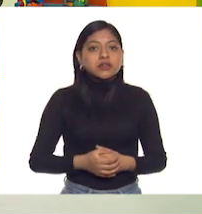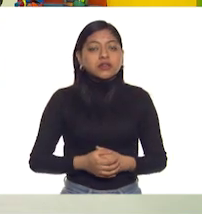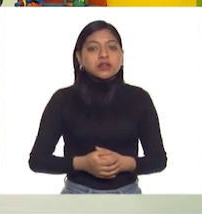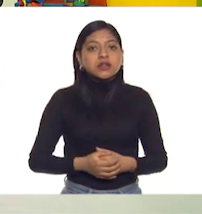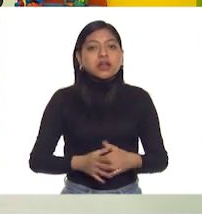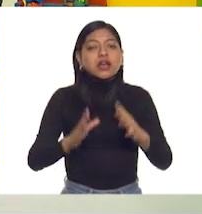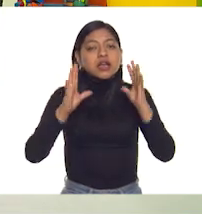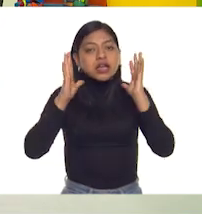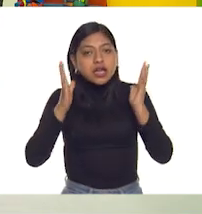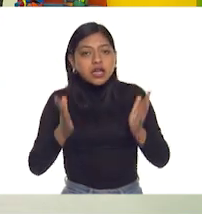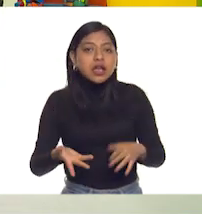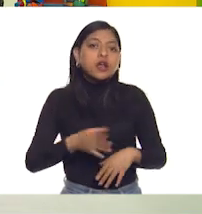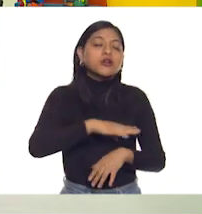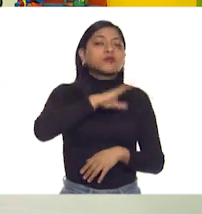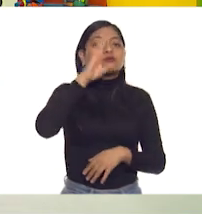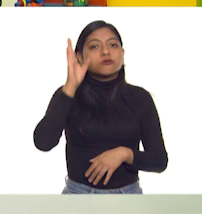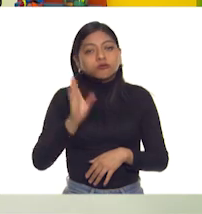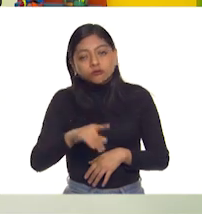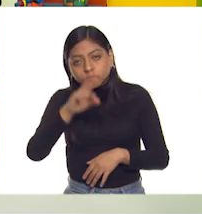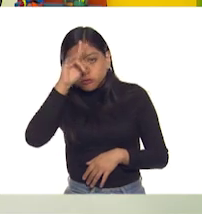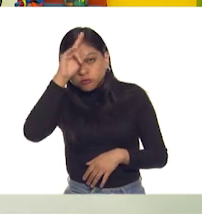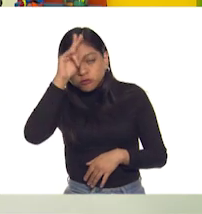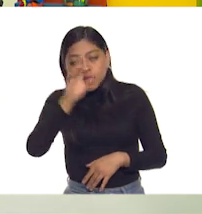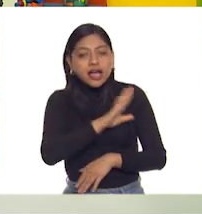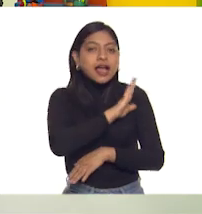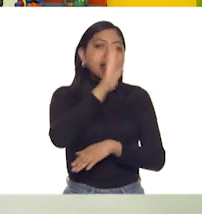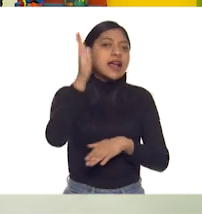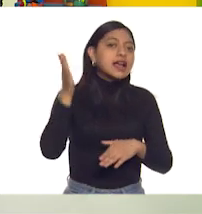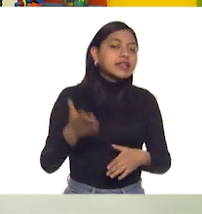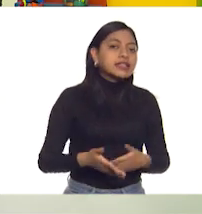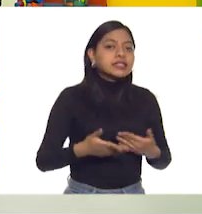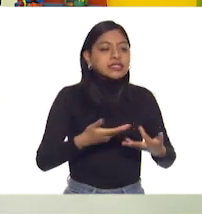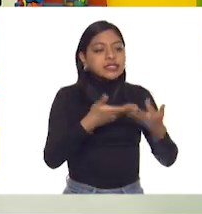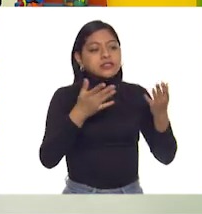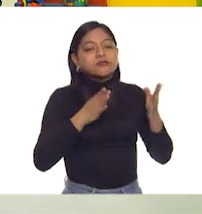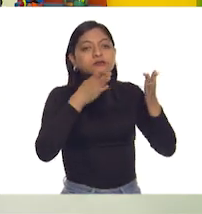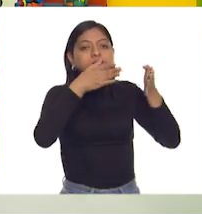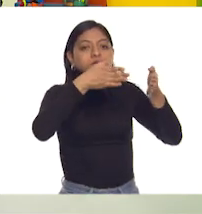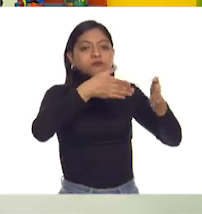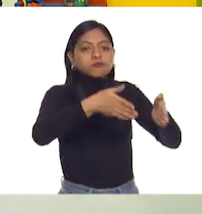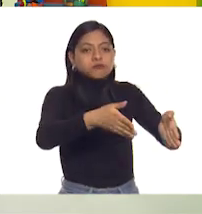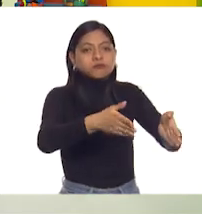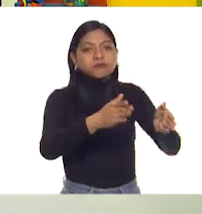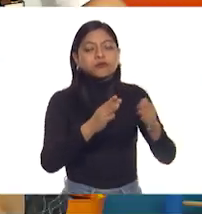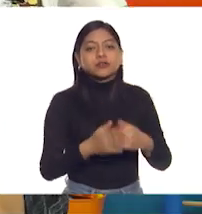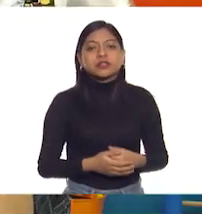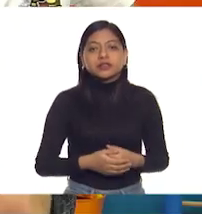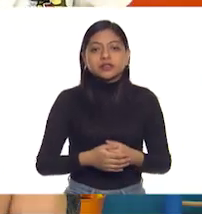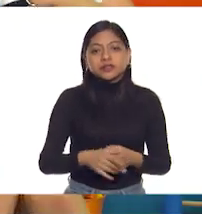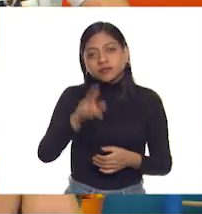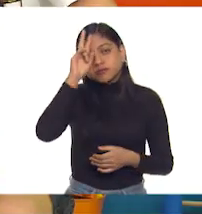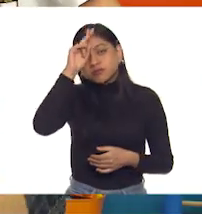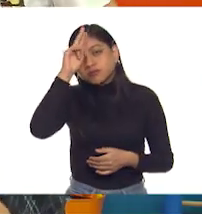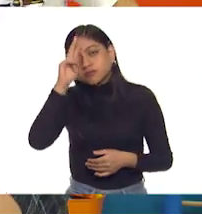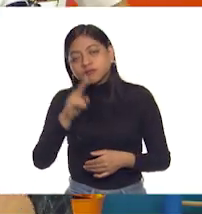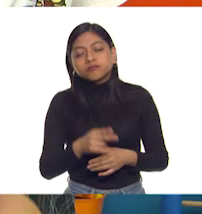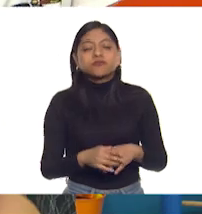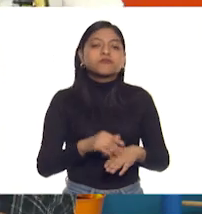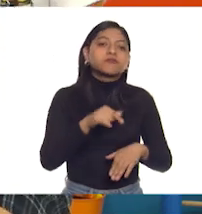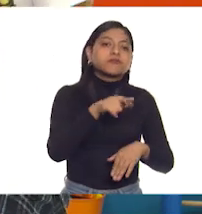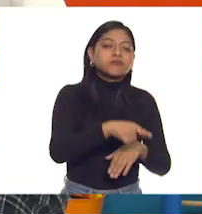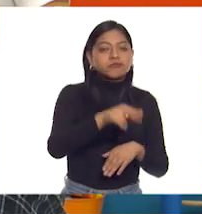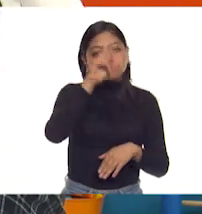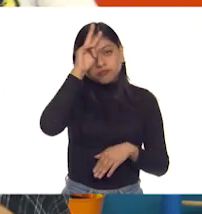murió la cucaracha, ya la llevan a enterrar. Entre cuatro sopilotes y un ratón de